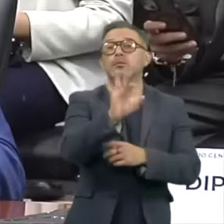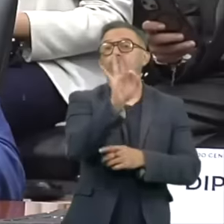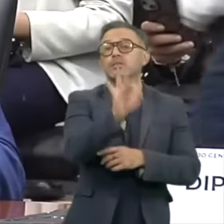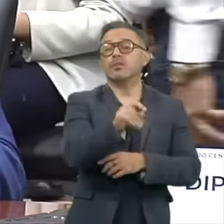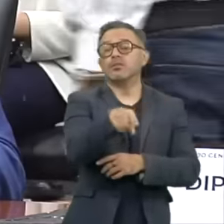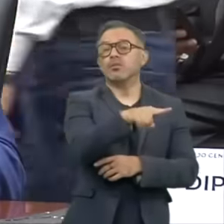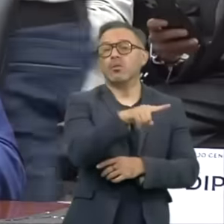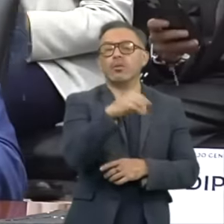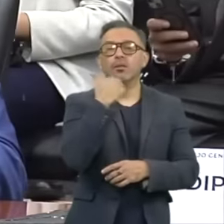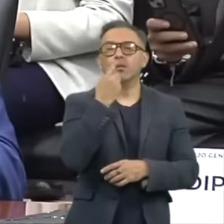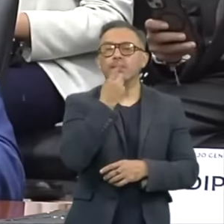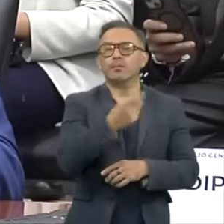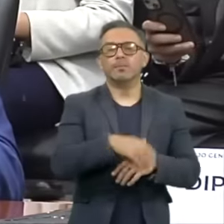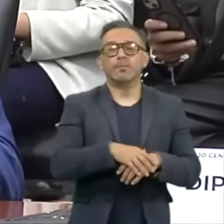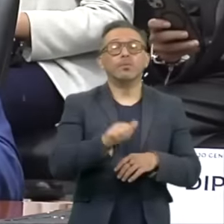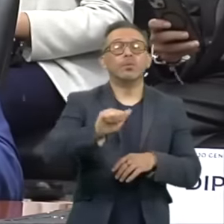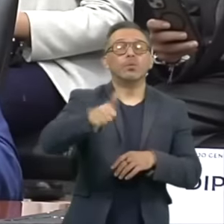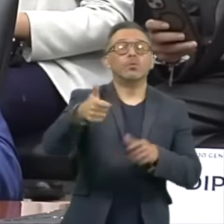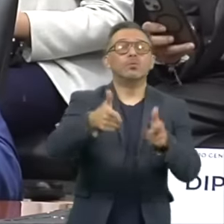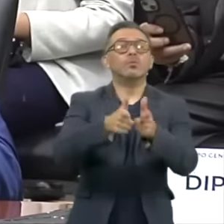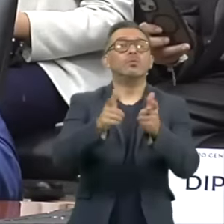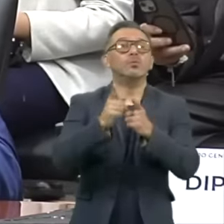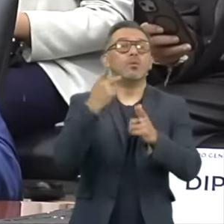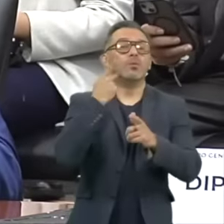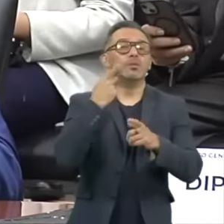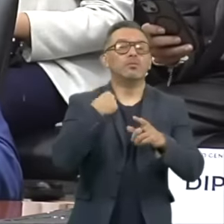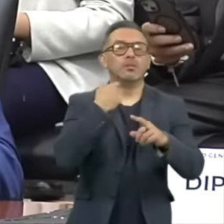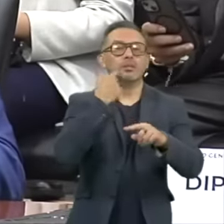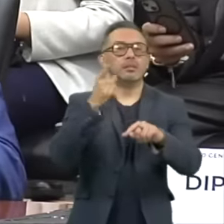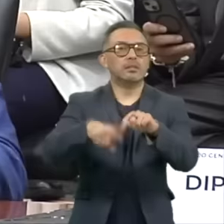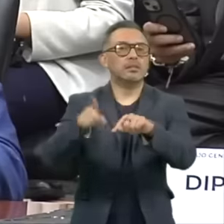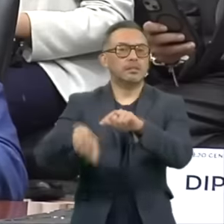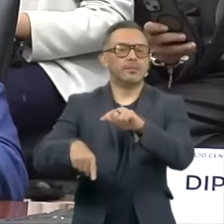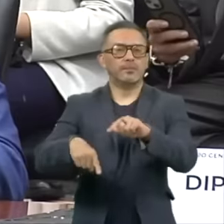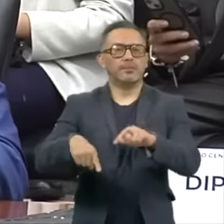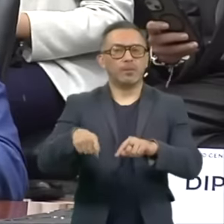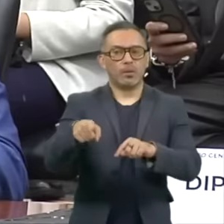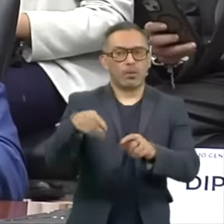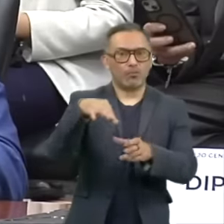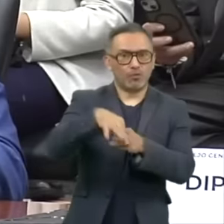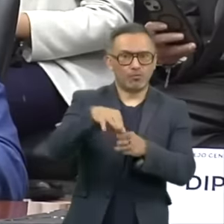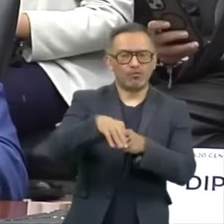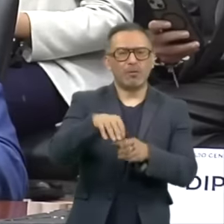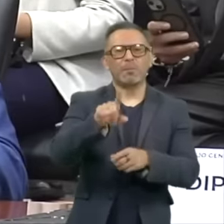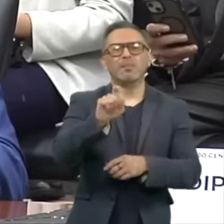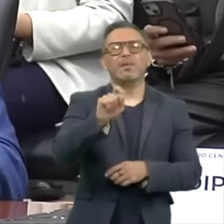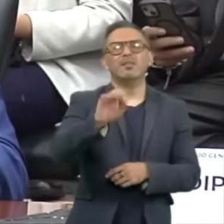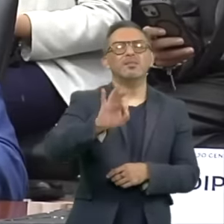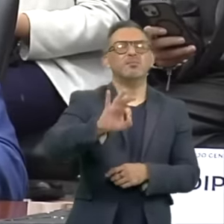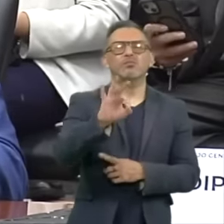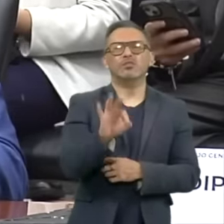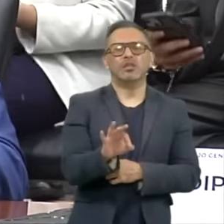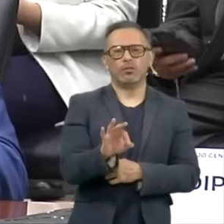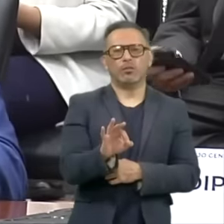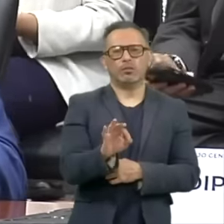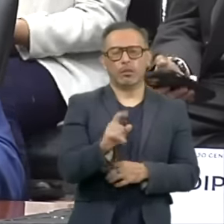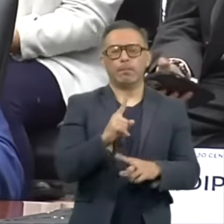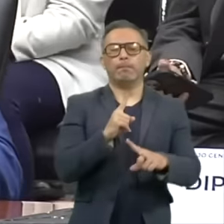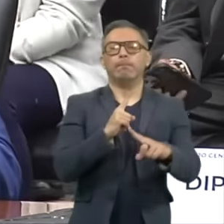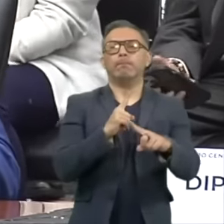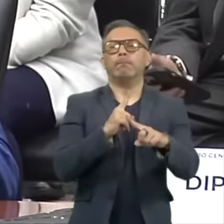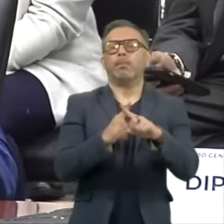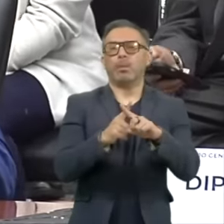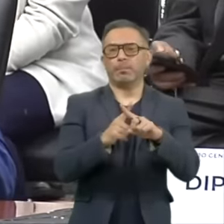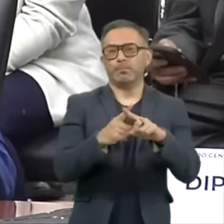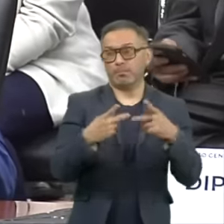de quitarle a los demás partidos políticos el 20% de su votación válida emitida por los ciudadanos